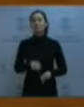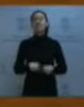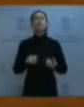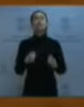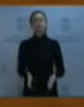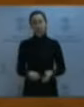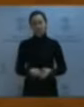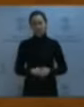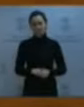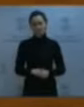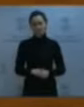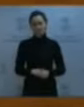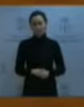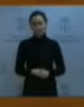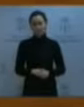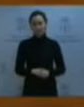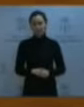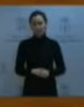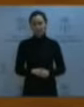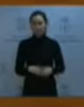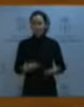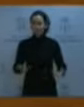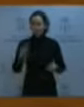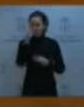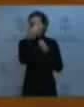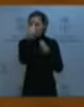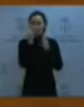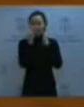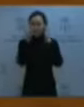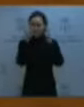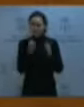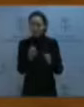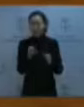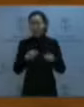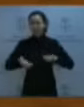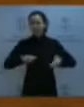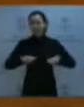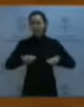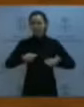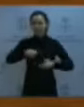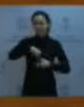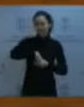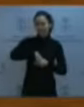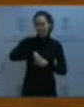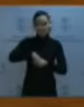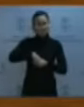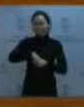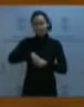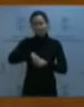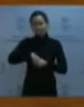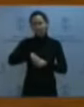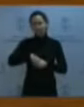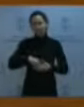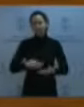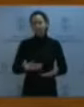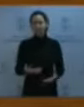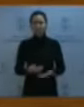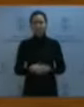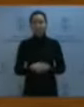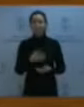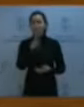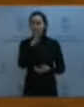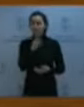creemos que no se ha puesto toda la carne en el asador que se debía en la negociación presupuestaria, porque en el fondo, están ustedes